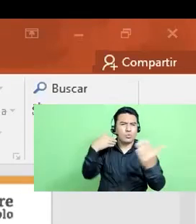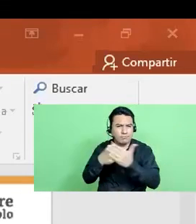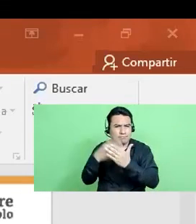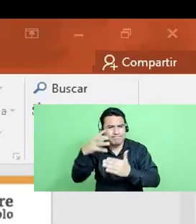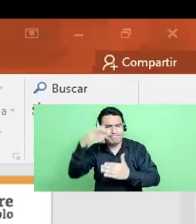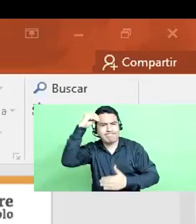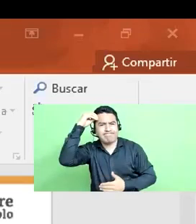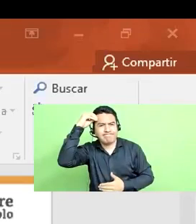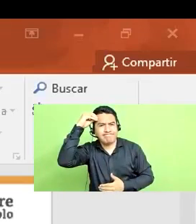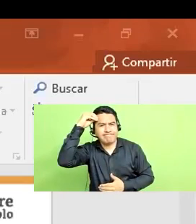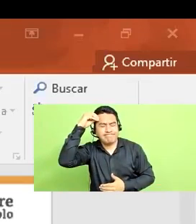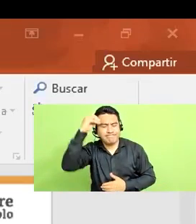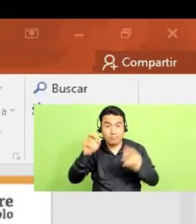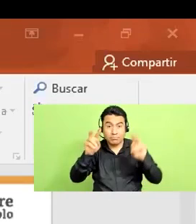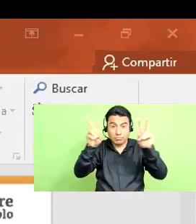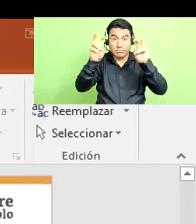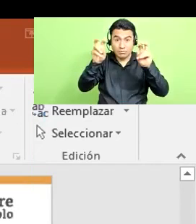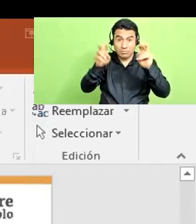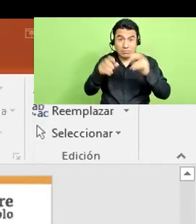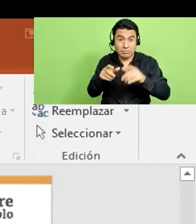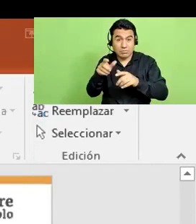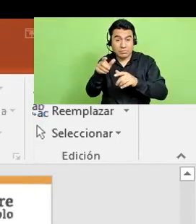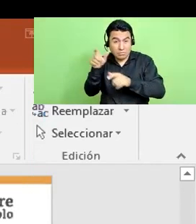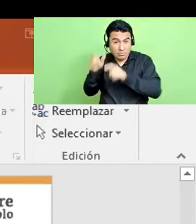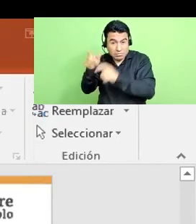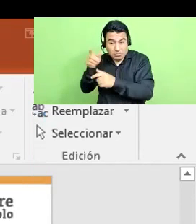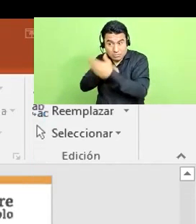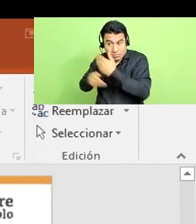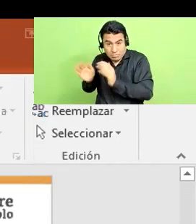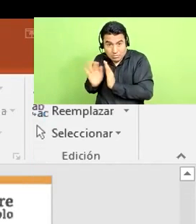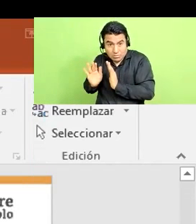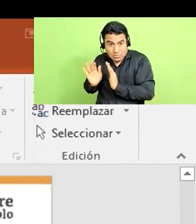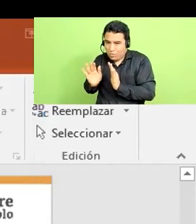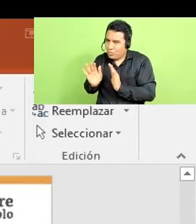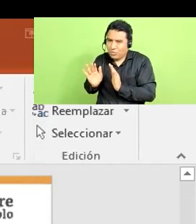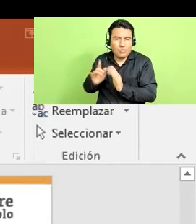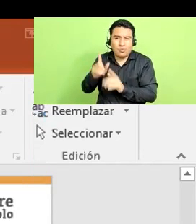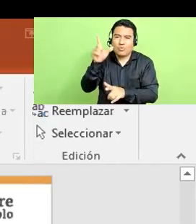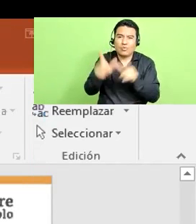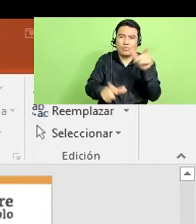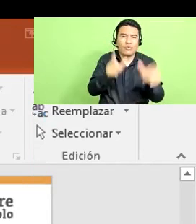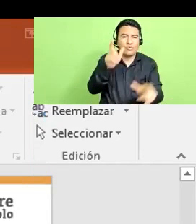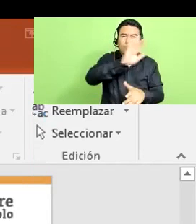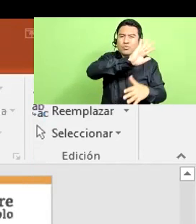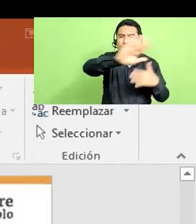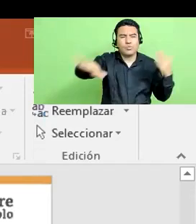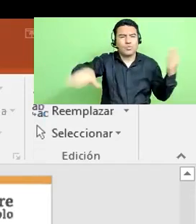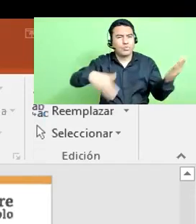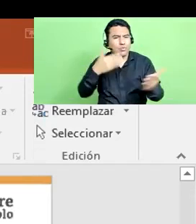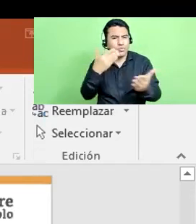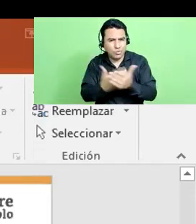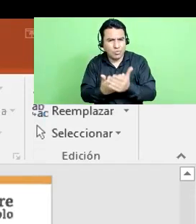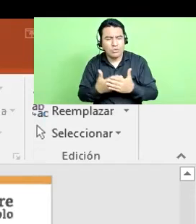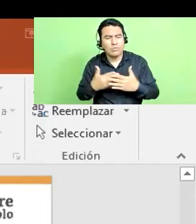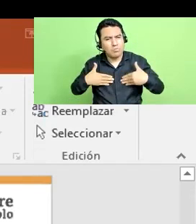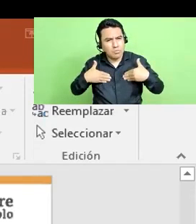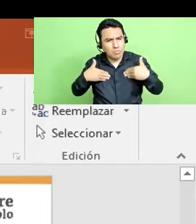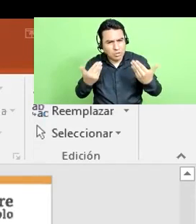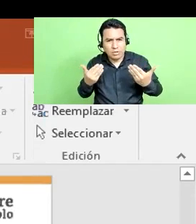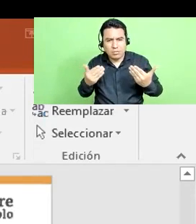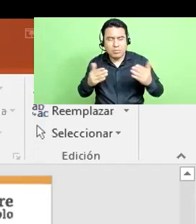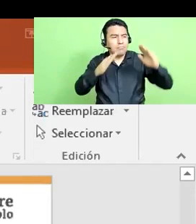no solamente eso es un tema de las personas con discapacidad y a partir de eso podemos construir lugares